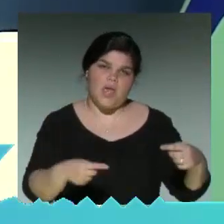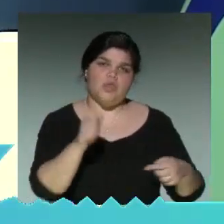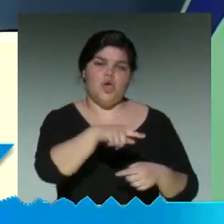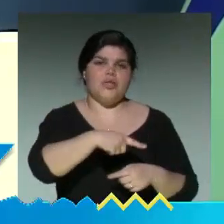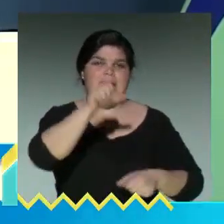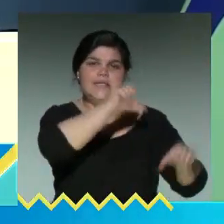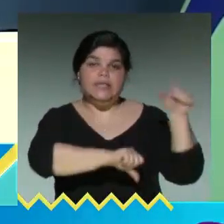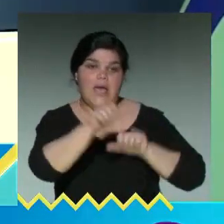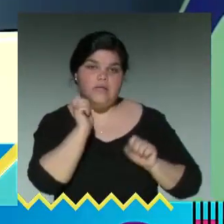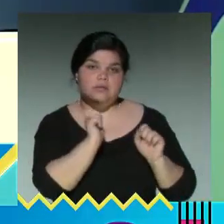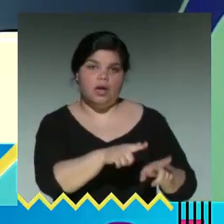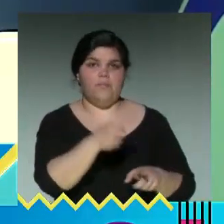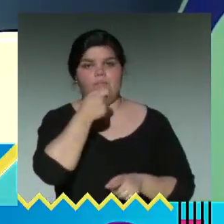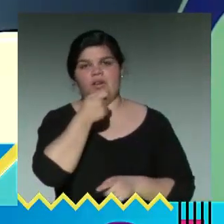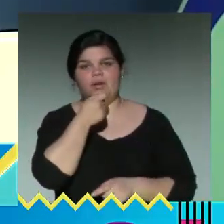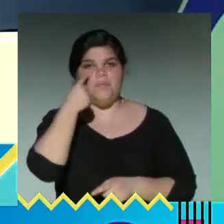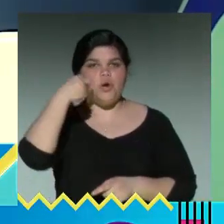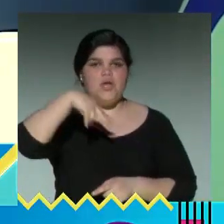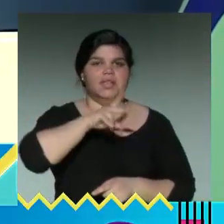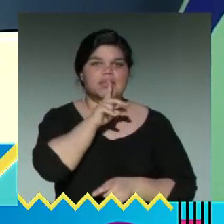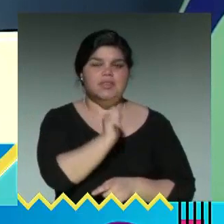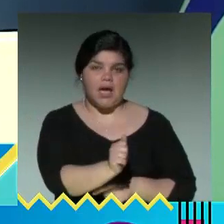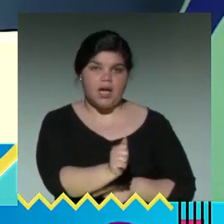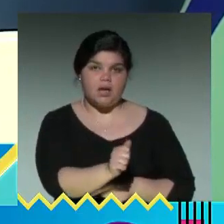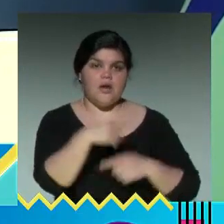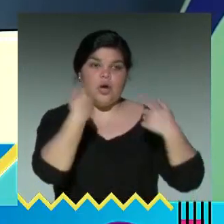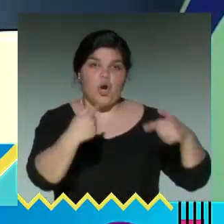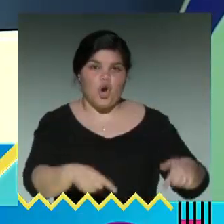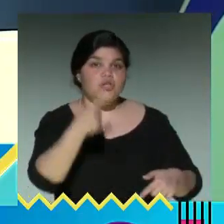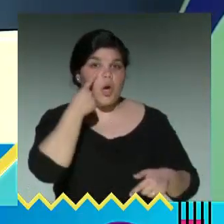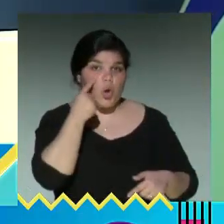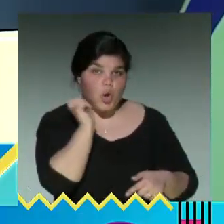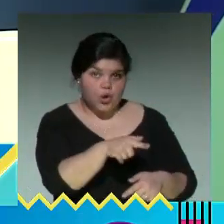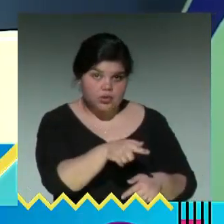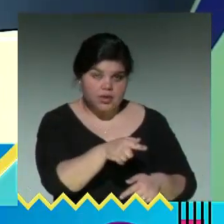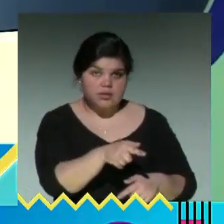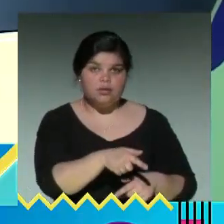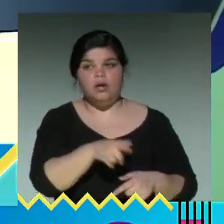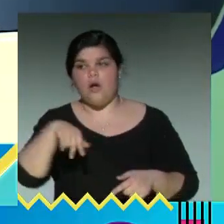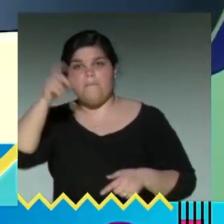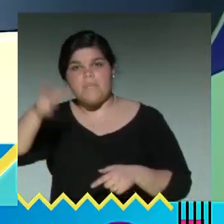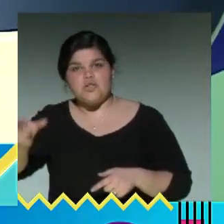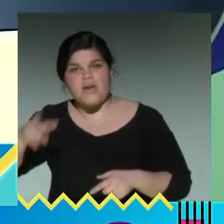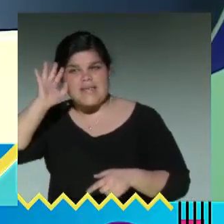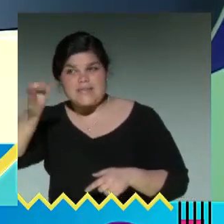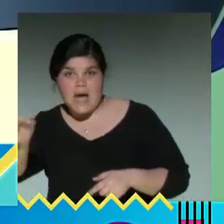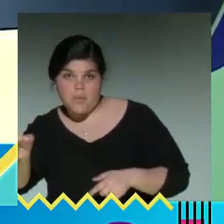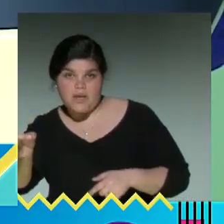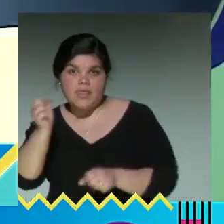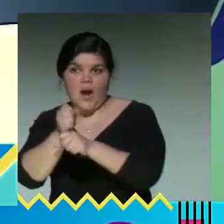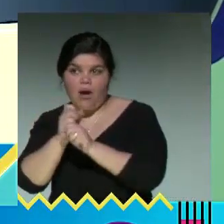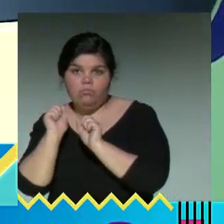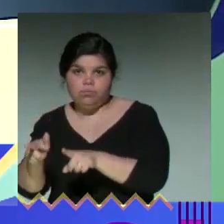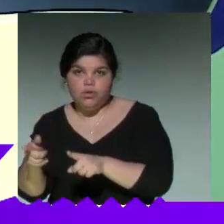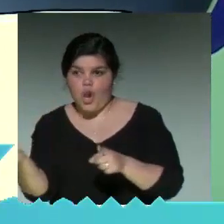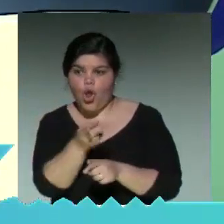este caso lo que produce el INTA, con el diálogo de saberes de los productores. Y en ese marco, bueno, cómo se aborda